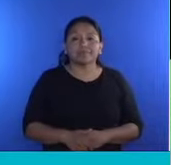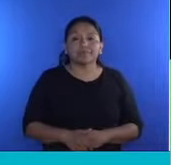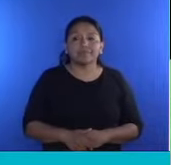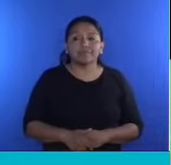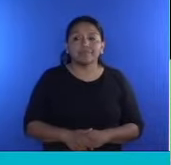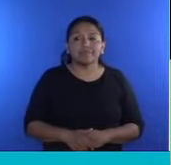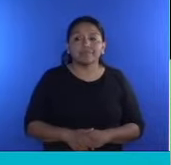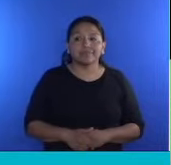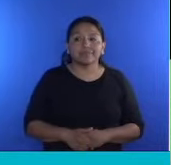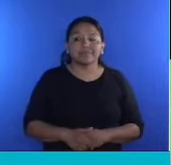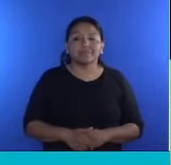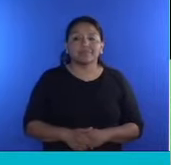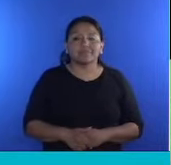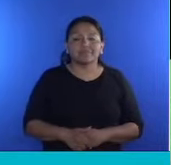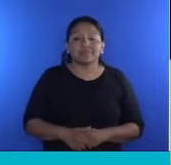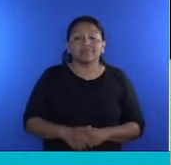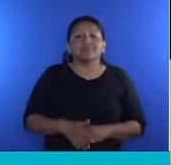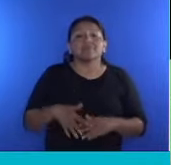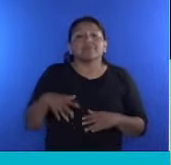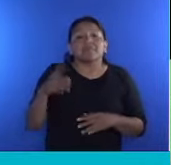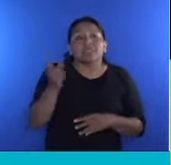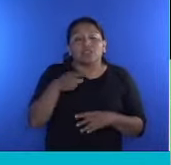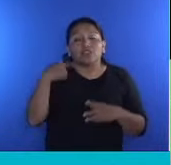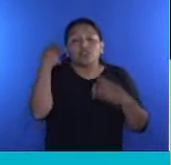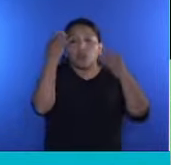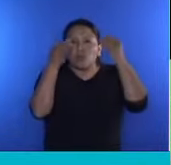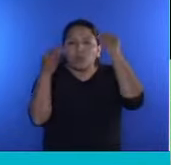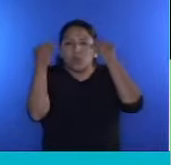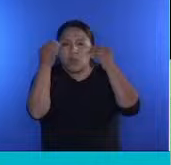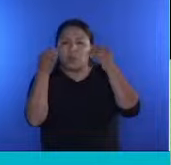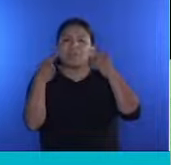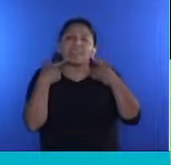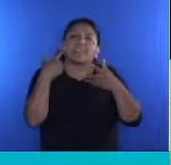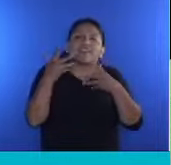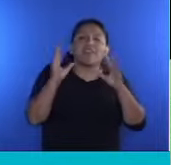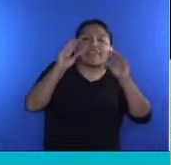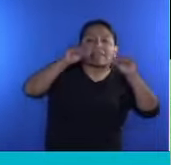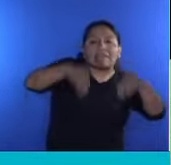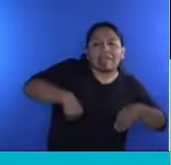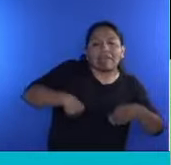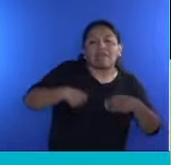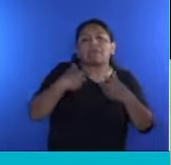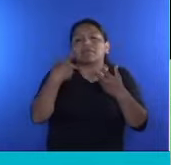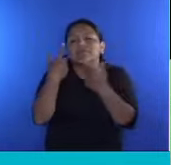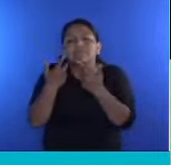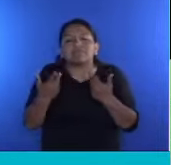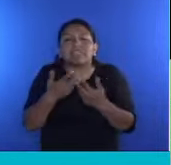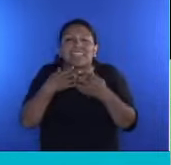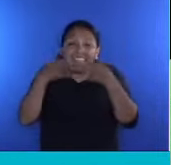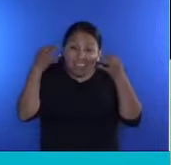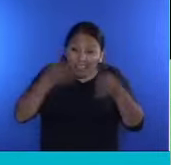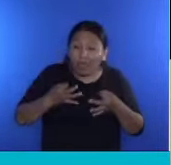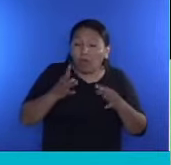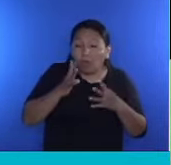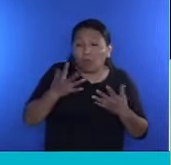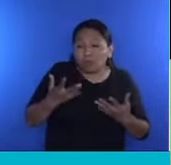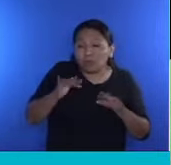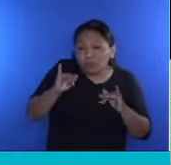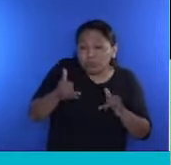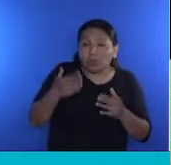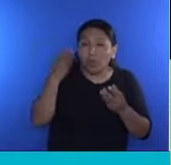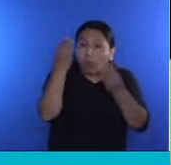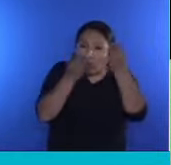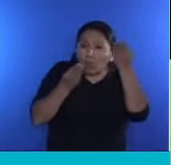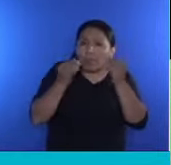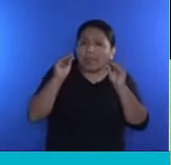Y lo que nos preocupa, porque muchos hablaron de quiebras y quiebras de empresas, y la realidad es que sí, obviamente nos preocupa eso, pero